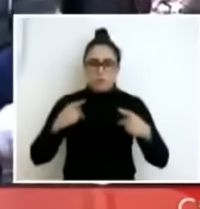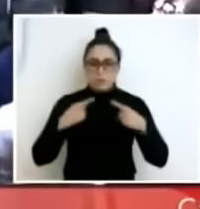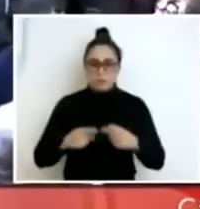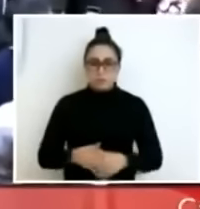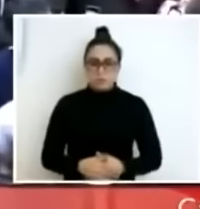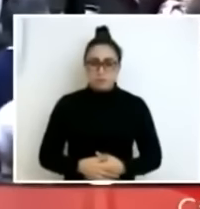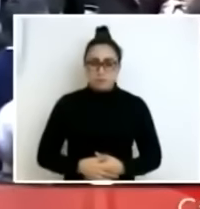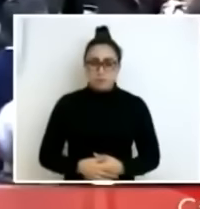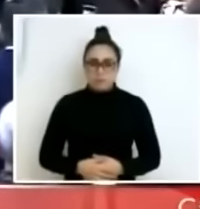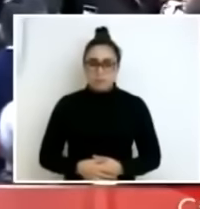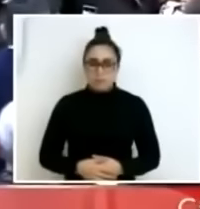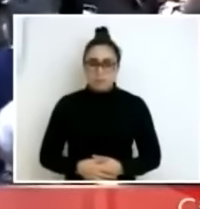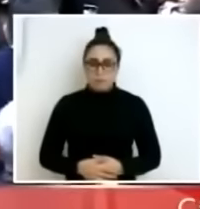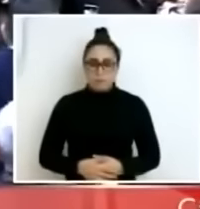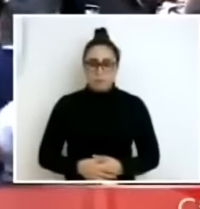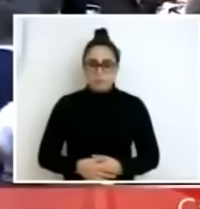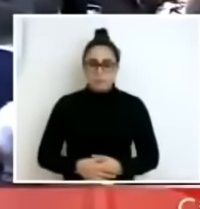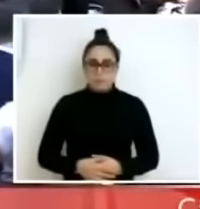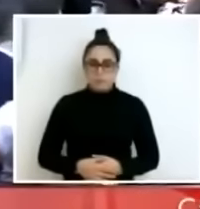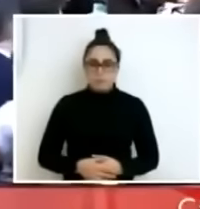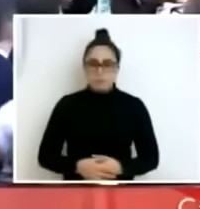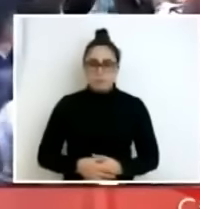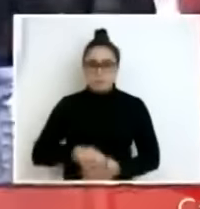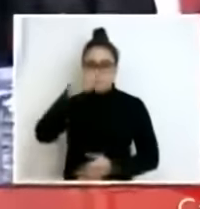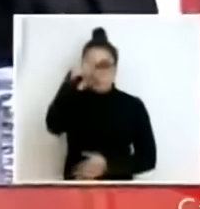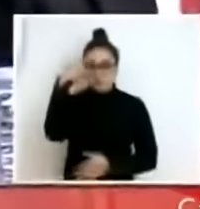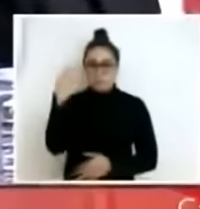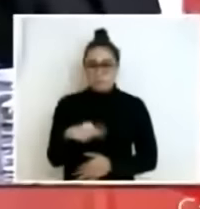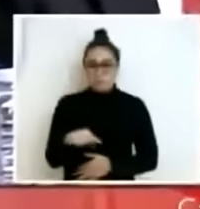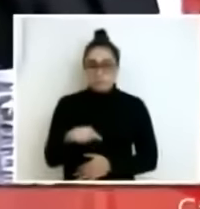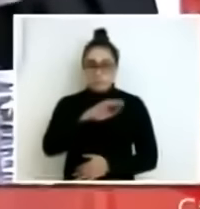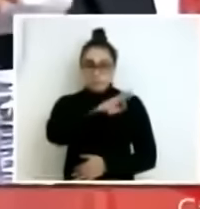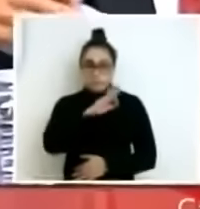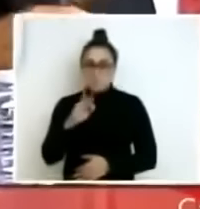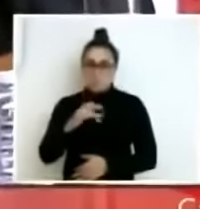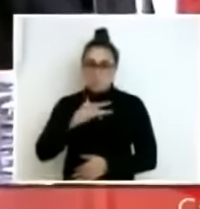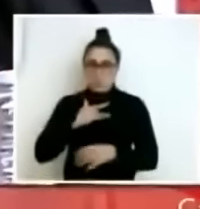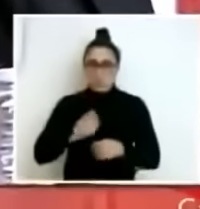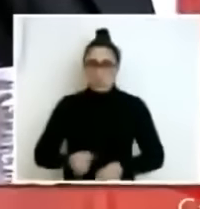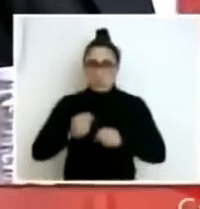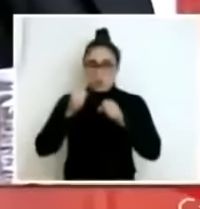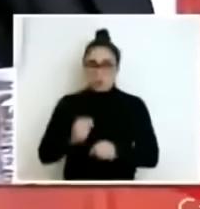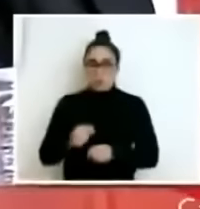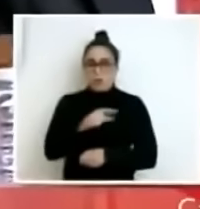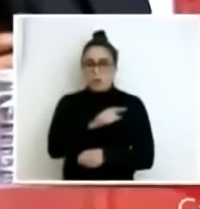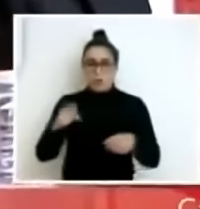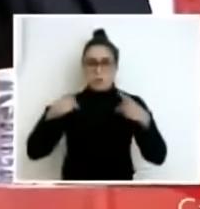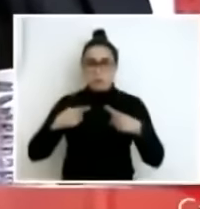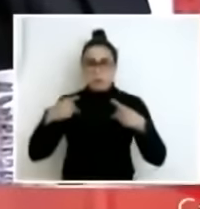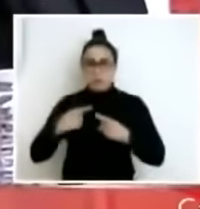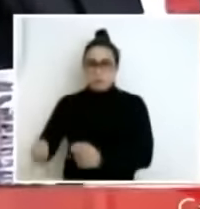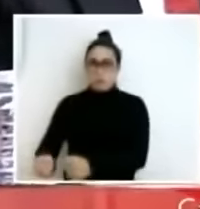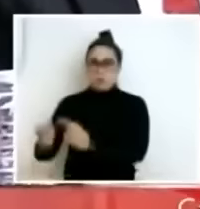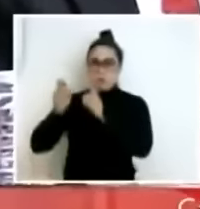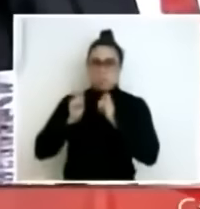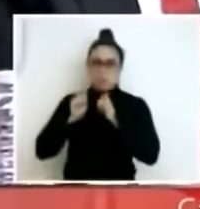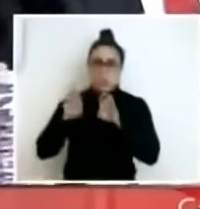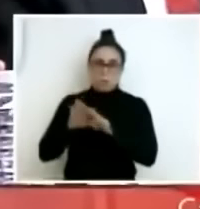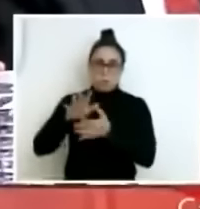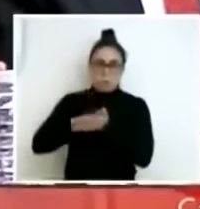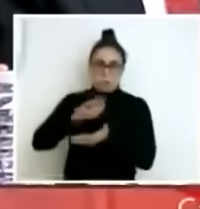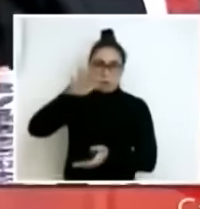judicial para garantizar que con legitimidad democrática y directa del pueblo sirva